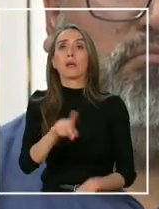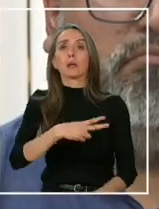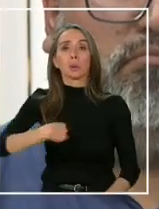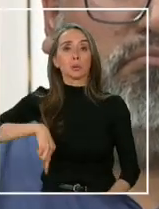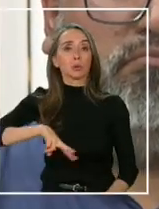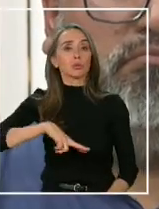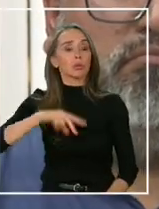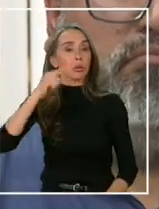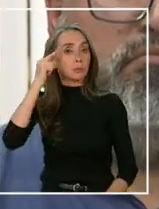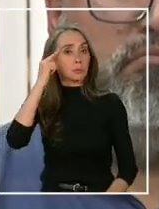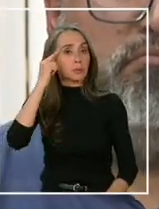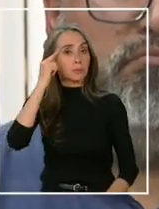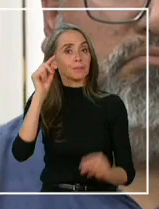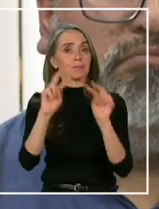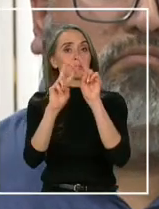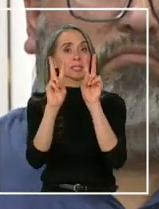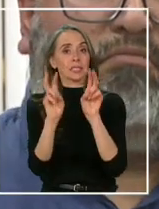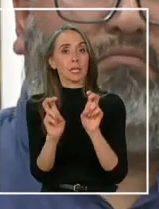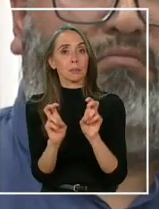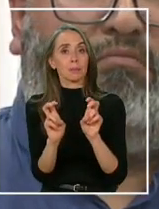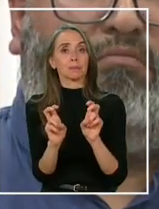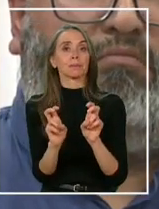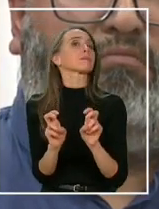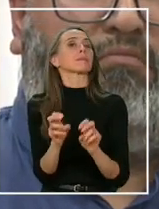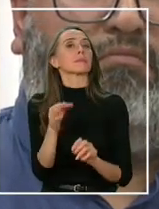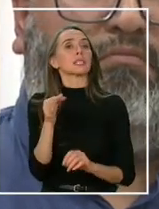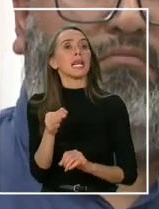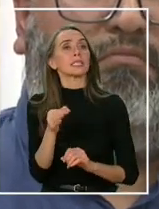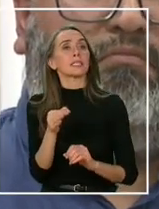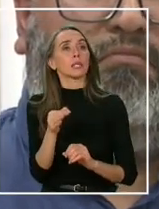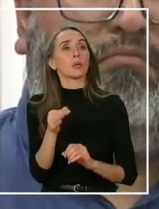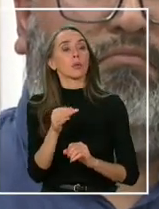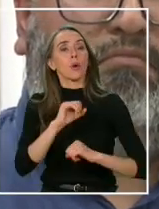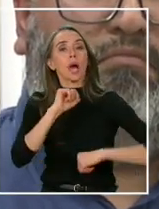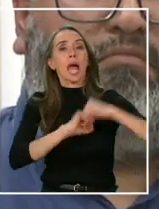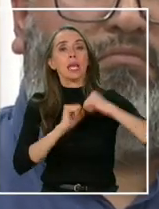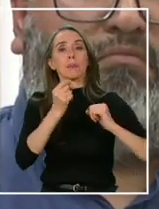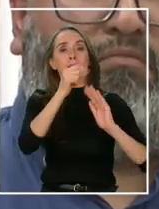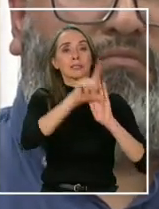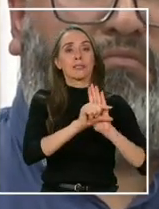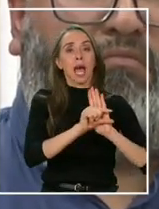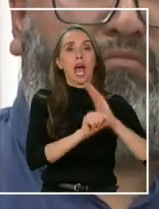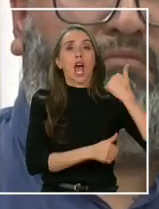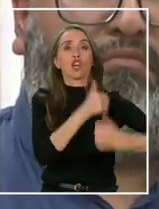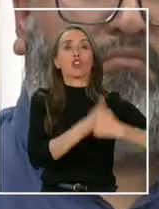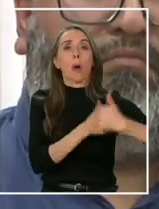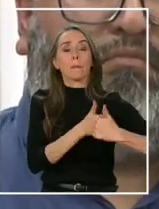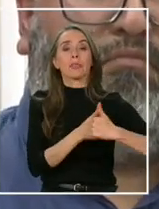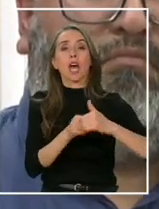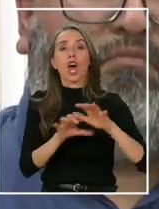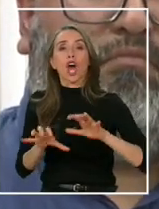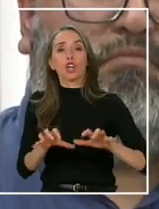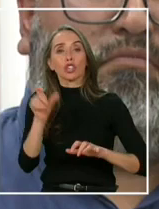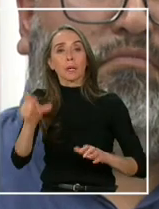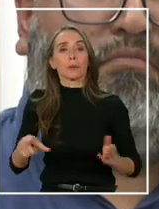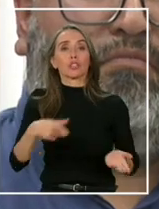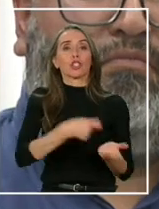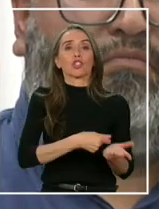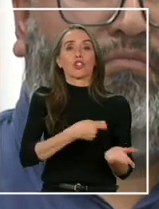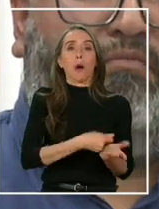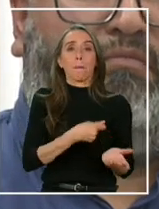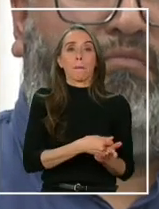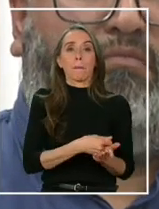que el tema de asegurar mercados competitivos donde los productos que las personas